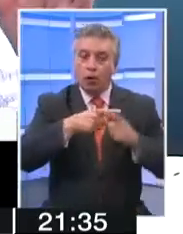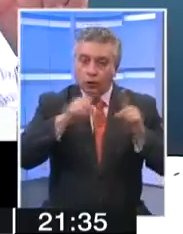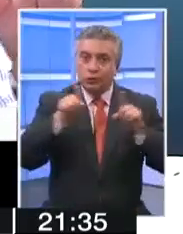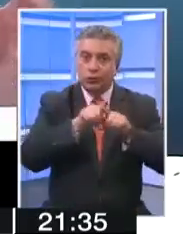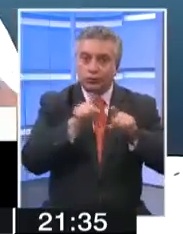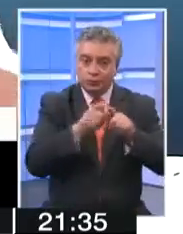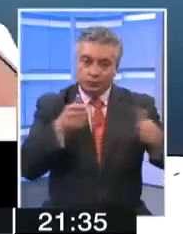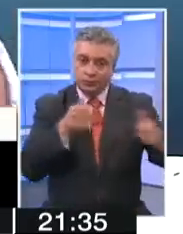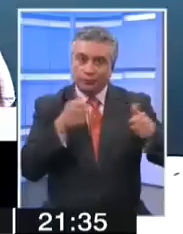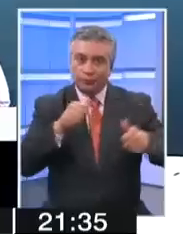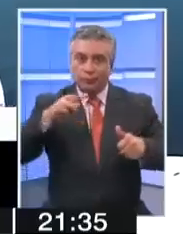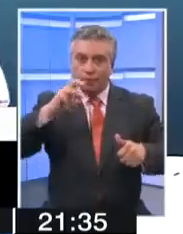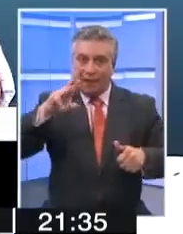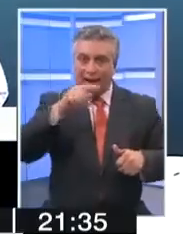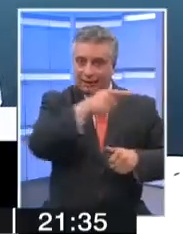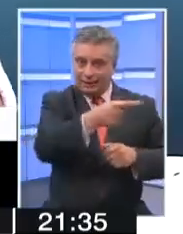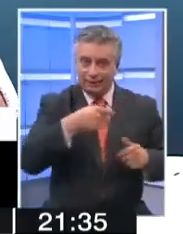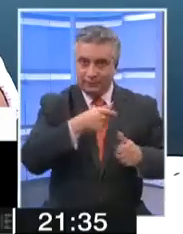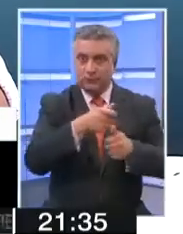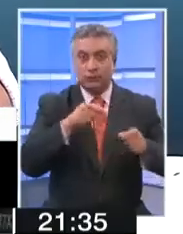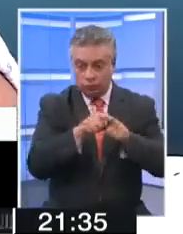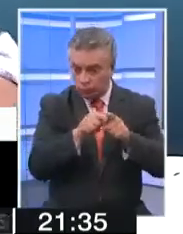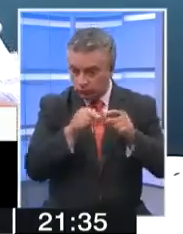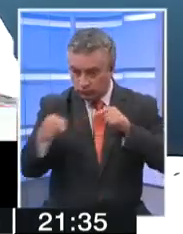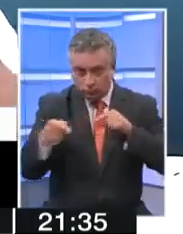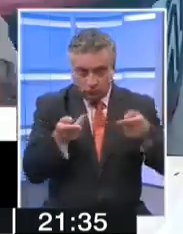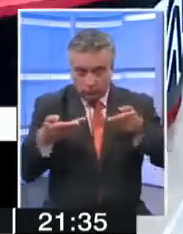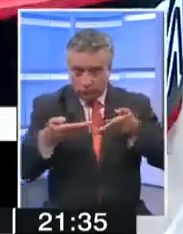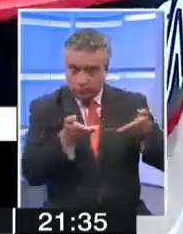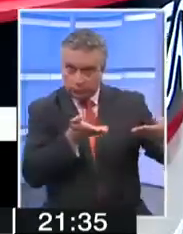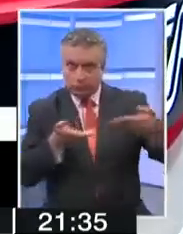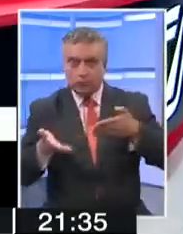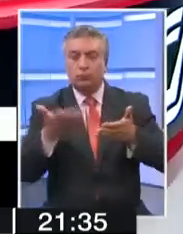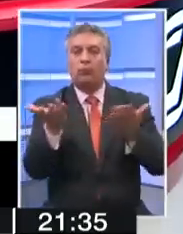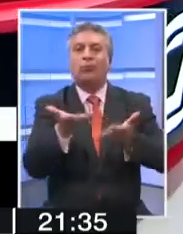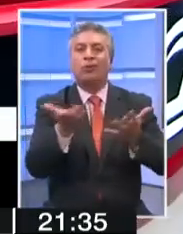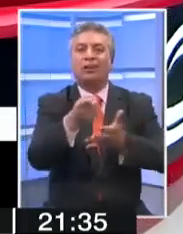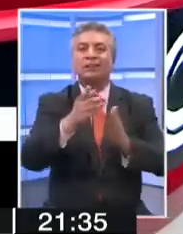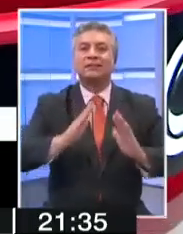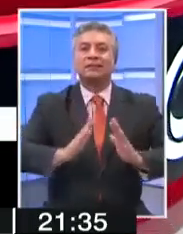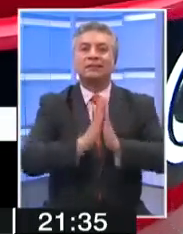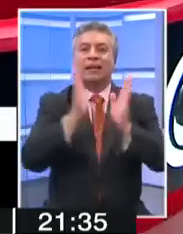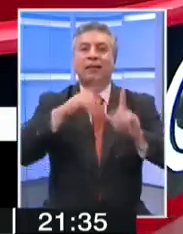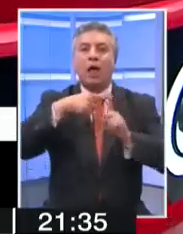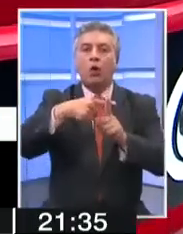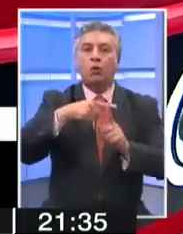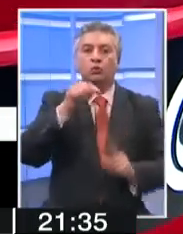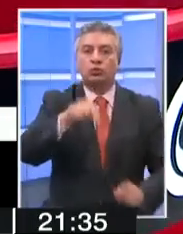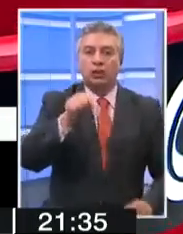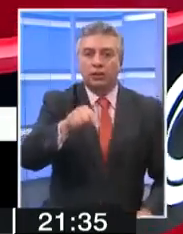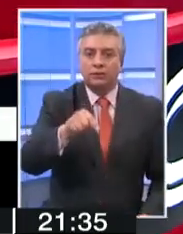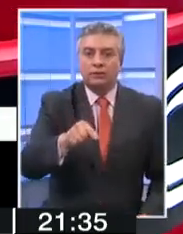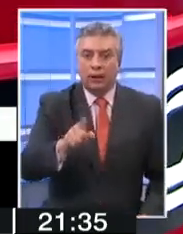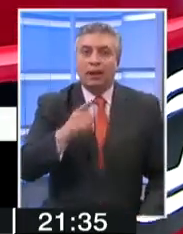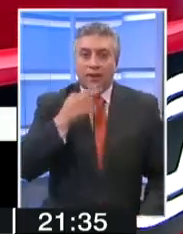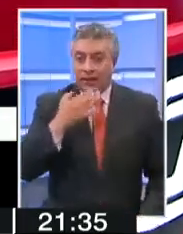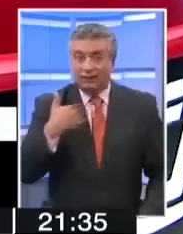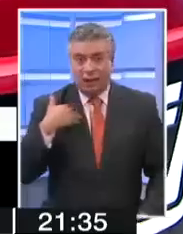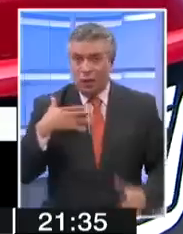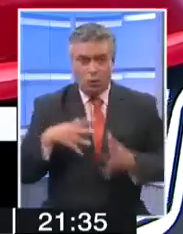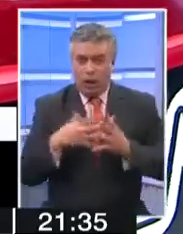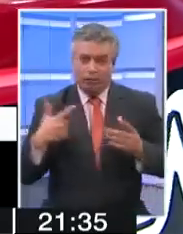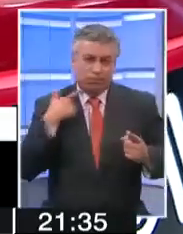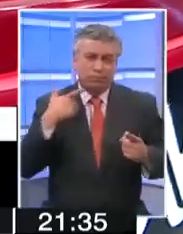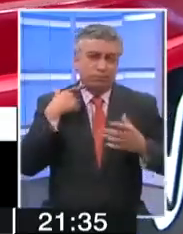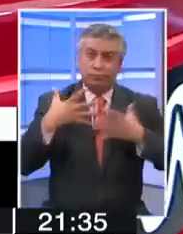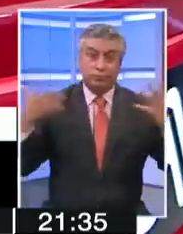costero. Entonces todas las comunas interactúan entre sí. ¿Por qué Santa Cruz tiene una estructura? Si bien nosotros no hemos tenido grandes daños,